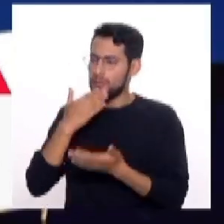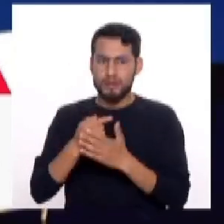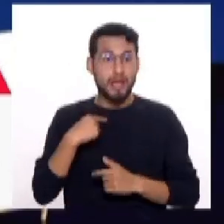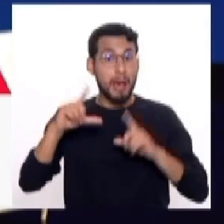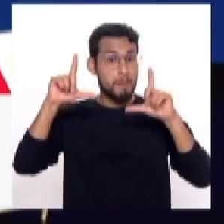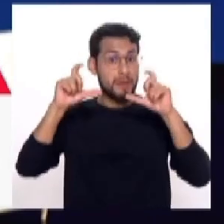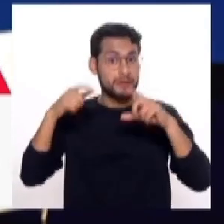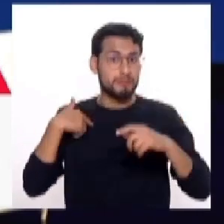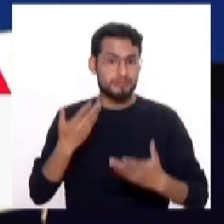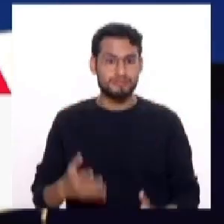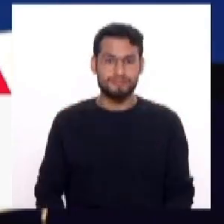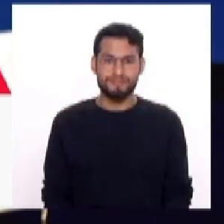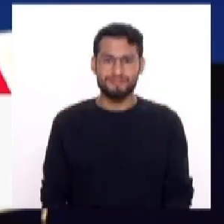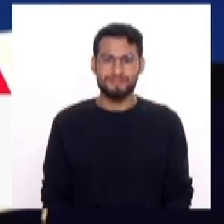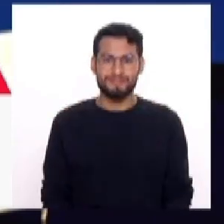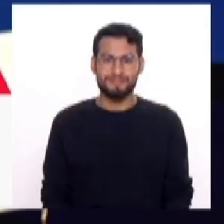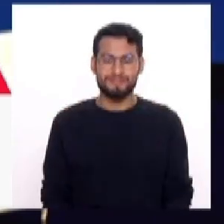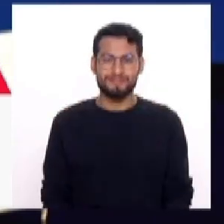gracias